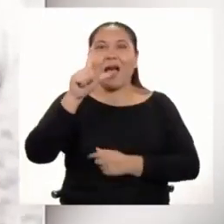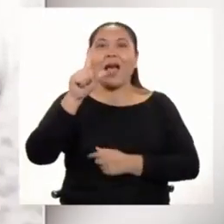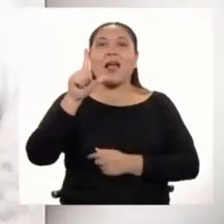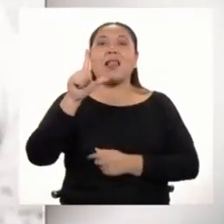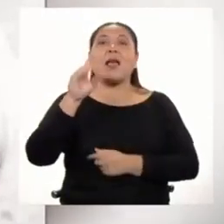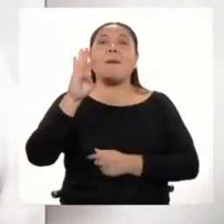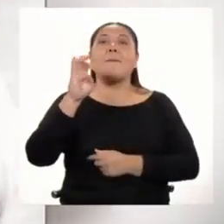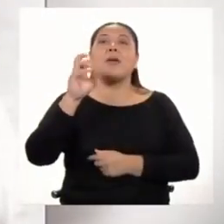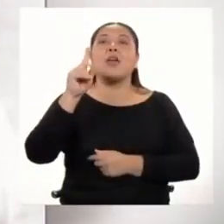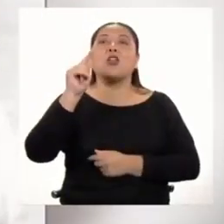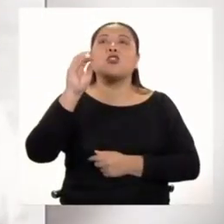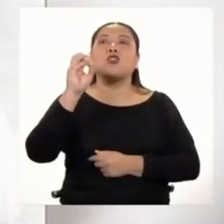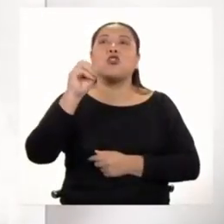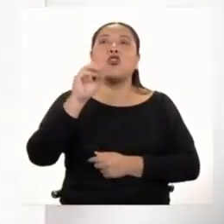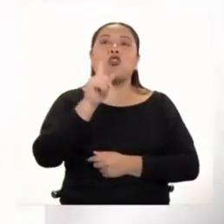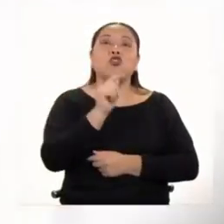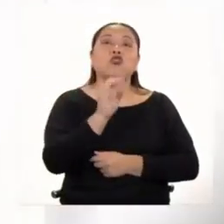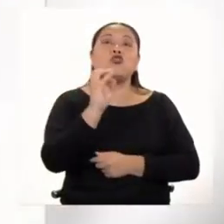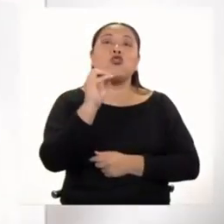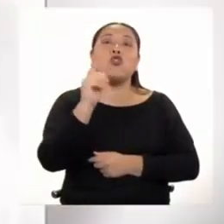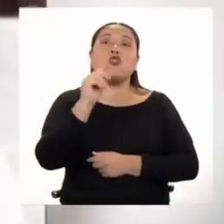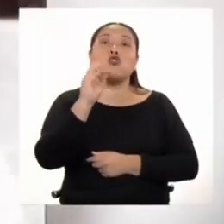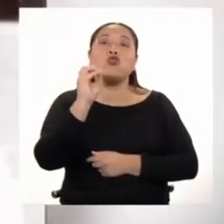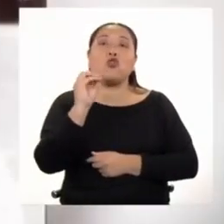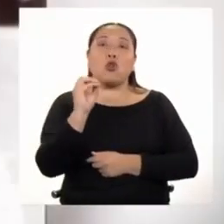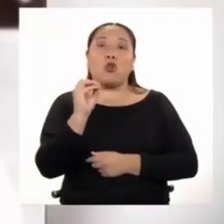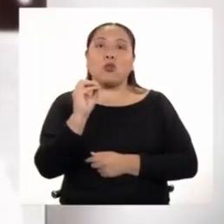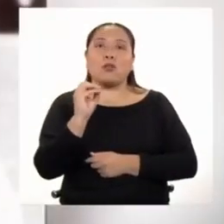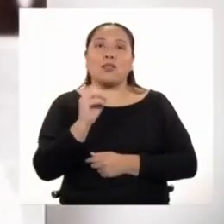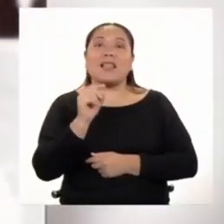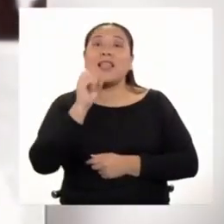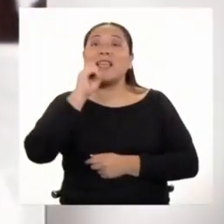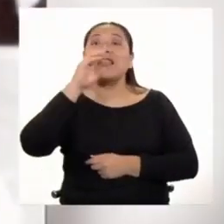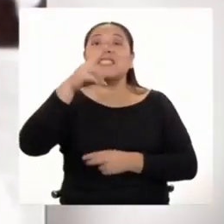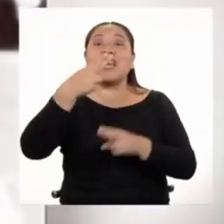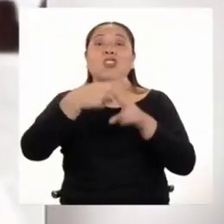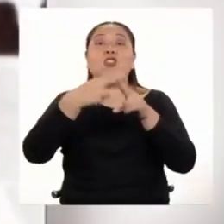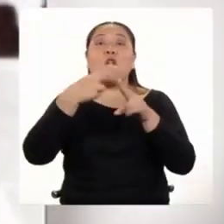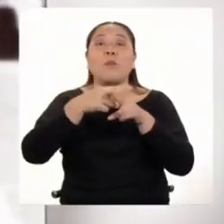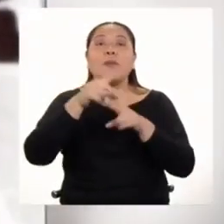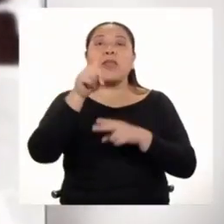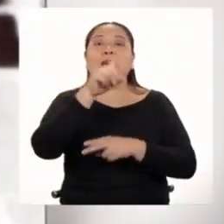Terry, la saeta rubia.